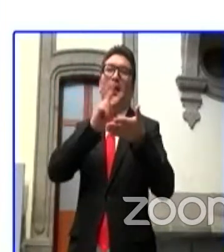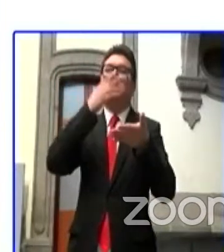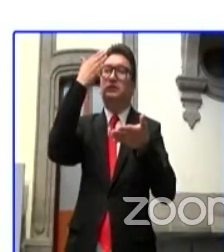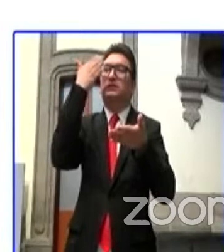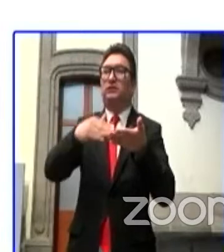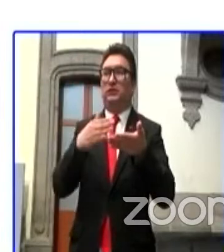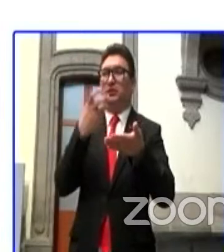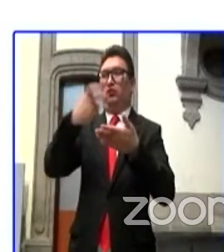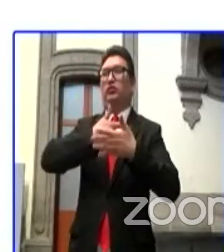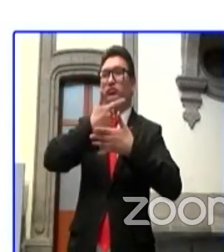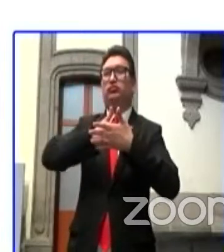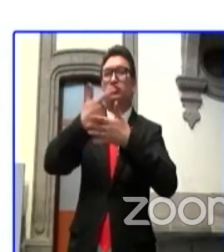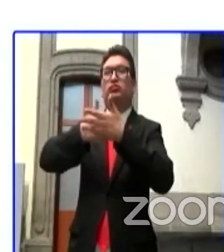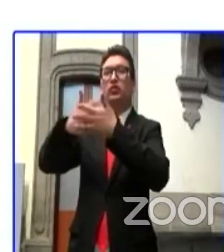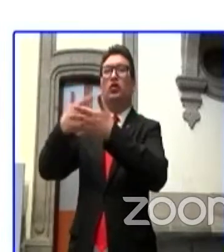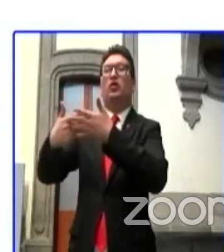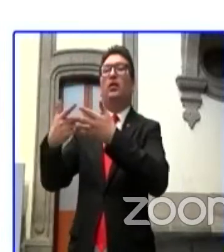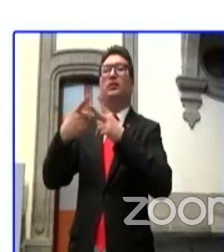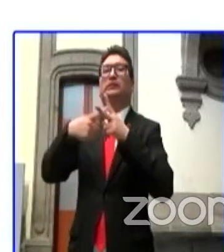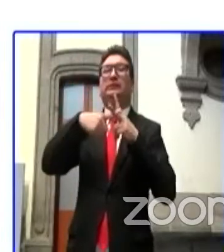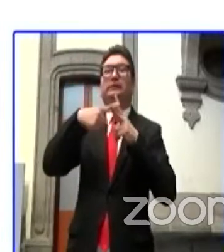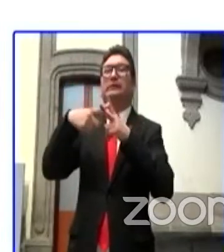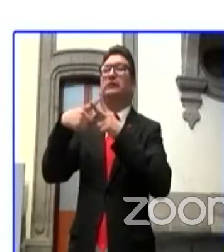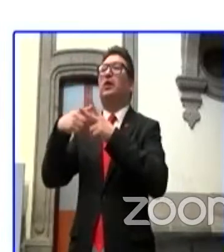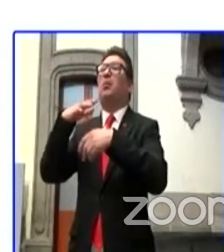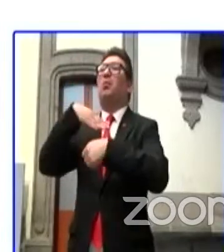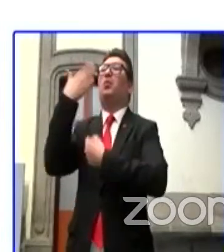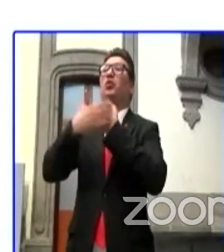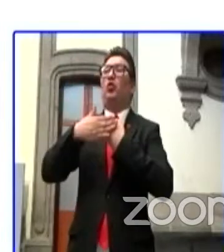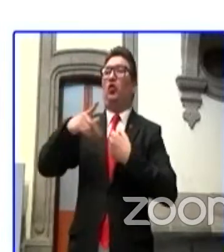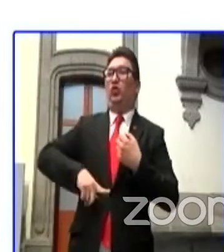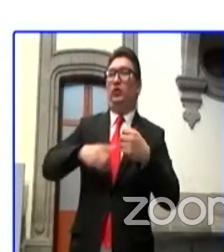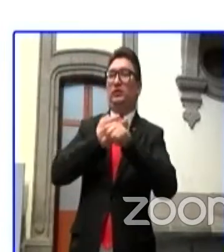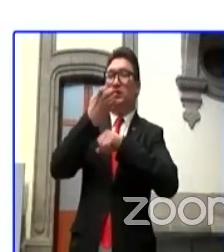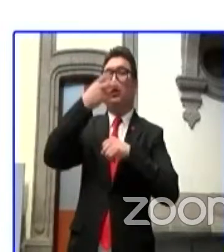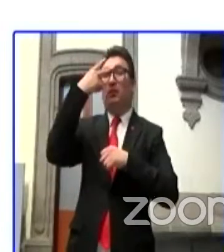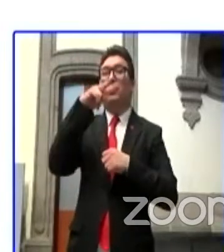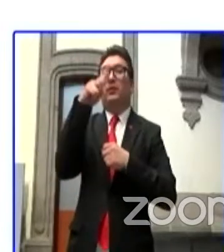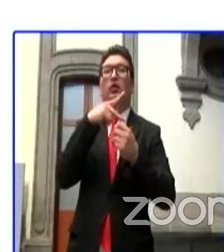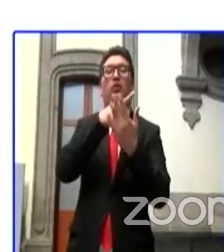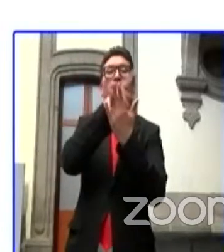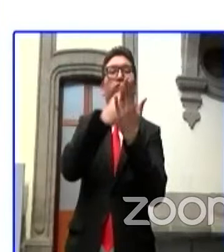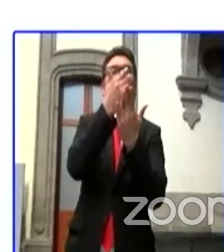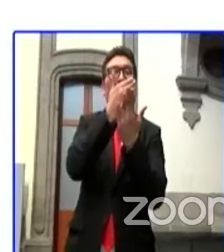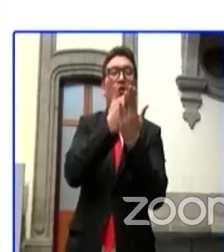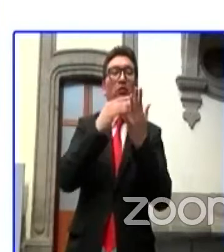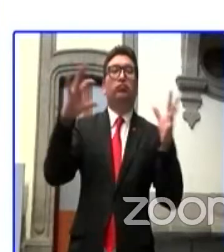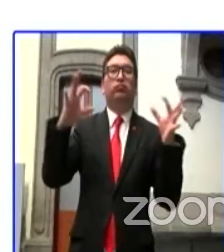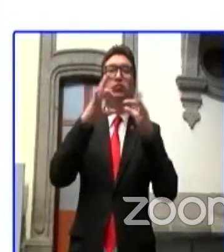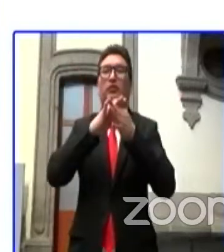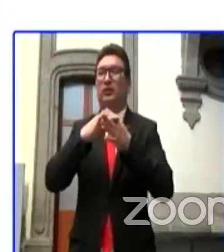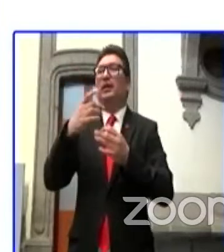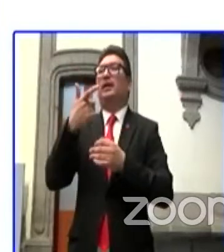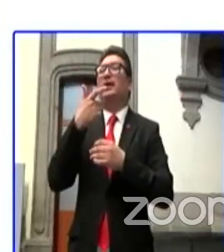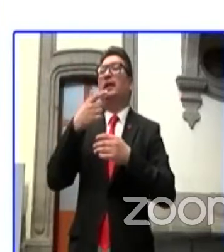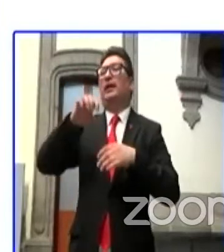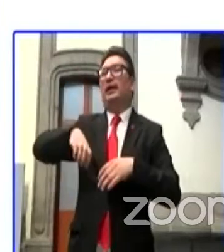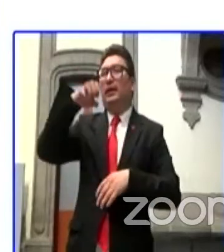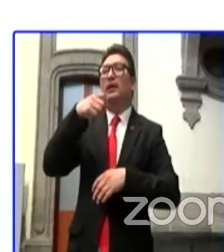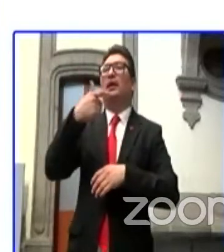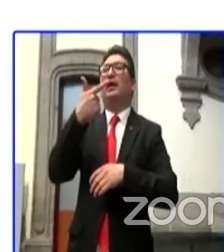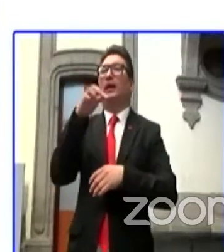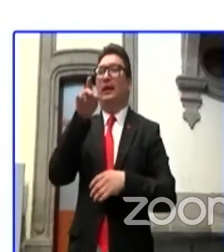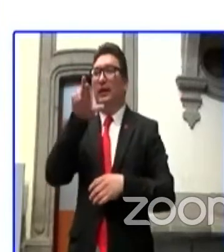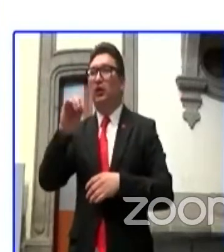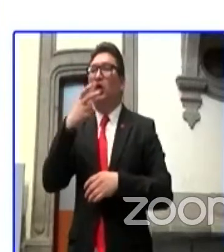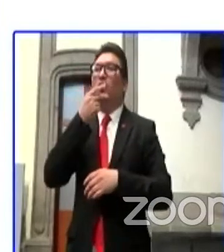con este registro, porque de esa manera se podrán hacer políticas públicas asertivas de acuerdo a la edad, género y en el momento adecuado.